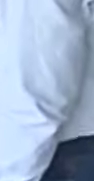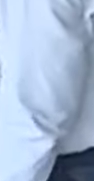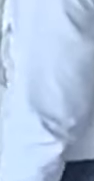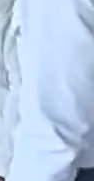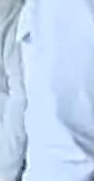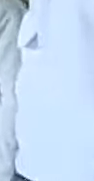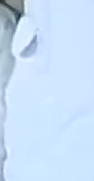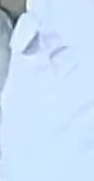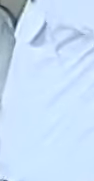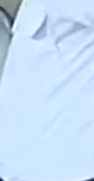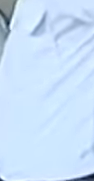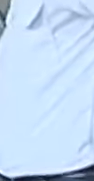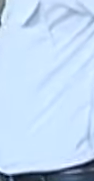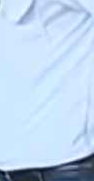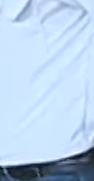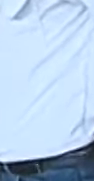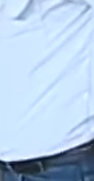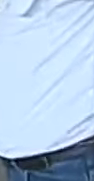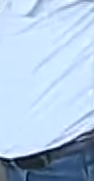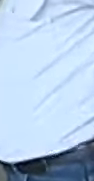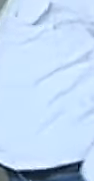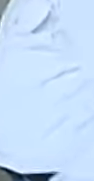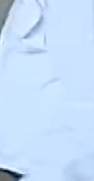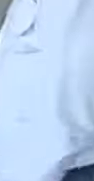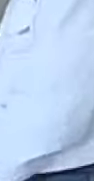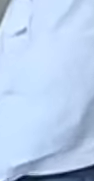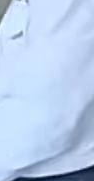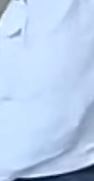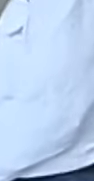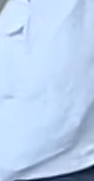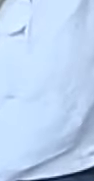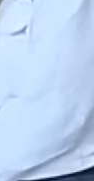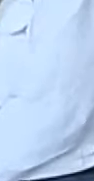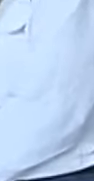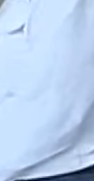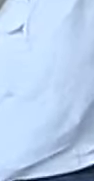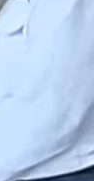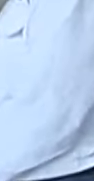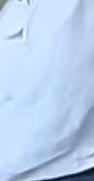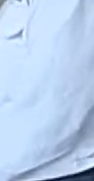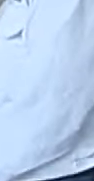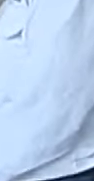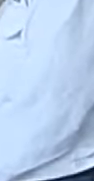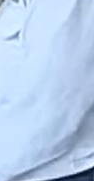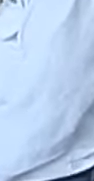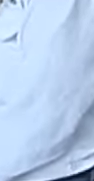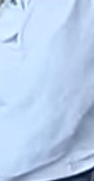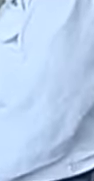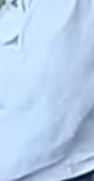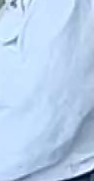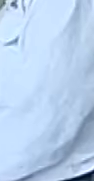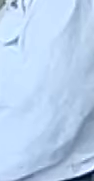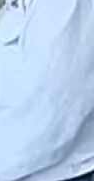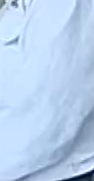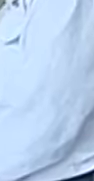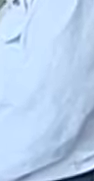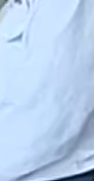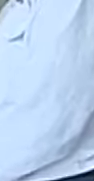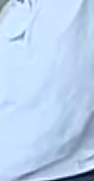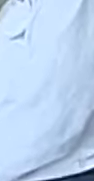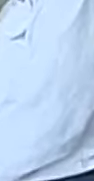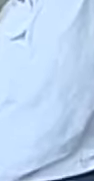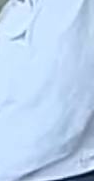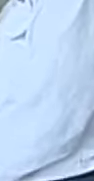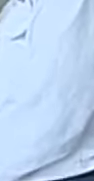de trabajo, Miguel Rodríguez, justo en lo que ha sido esta esperanza que nuevamente renace para lo que es